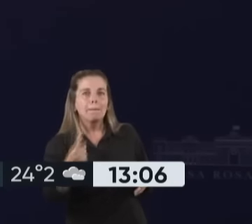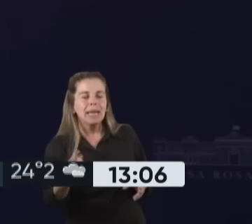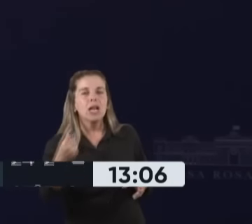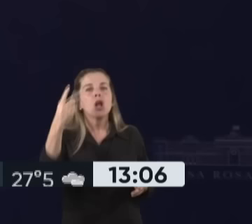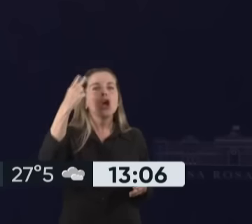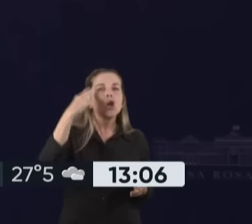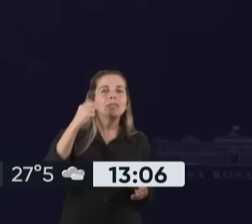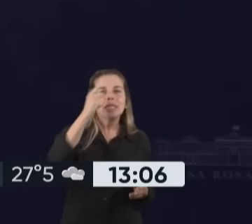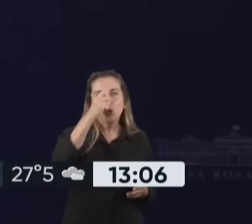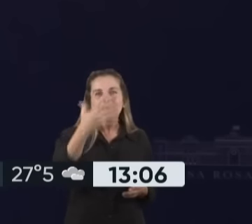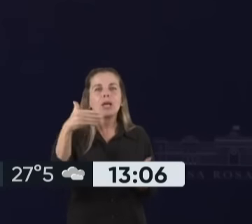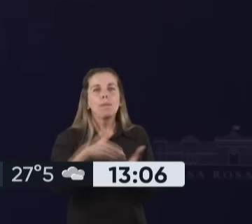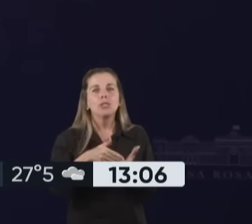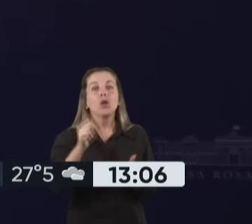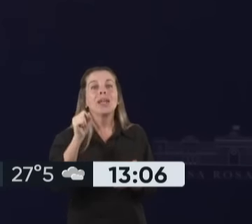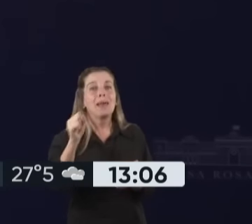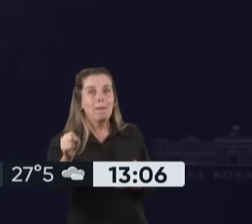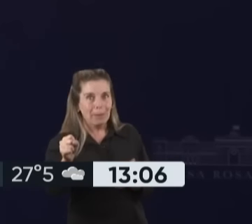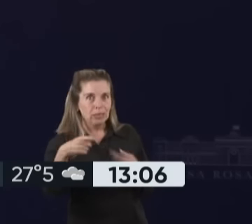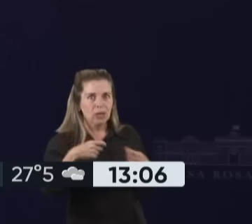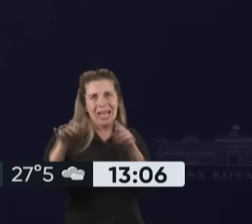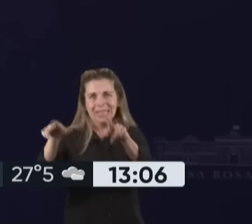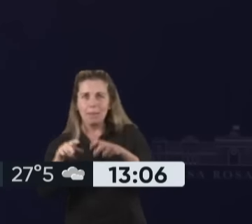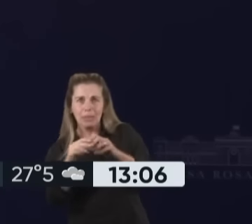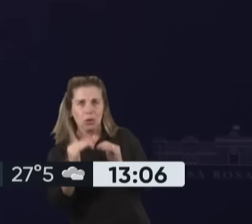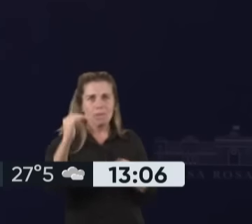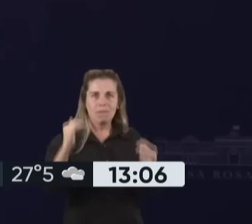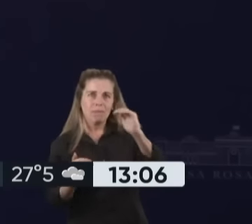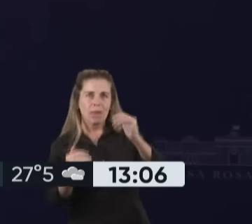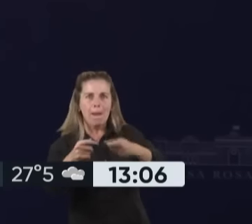823.925 millones de pesos y el superávit financiero fue de